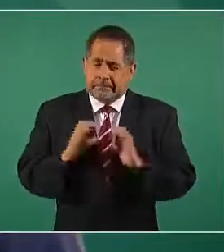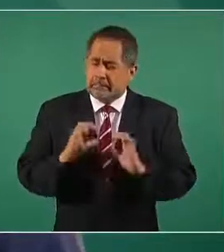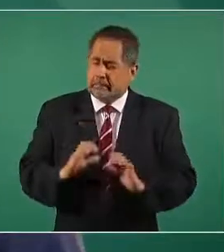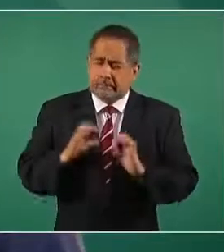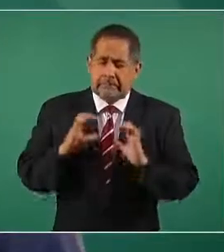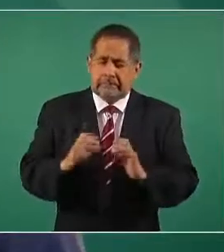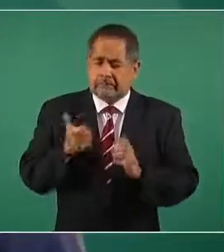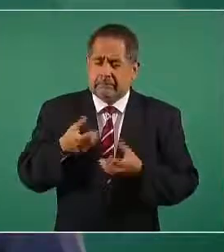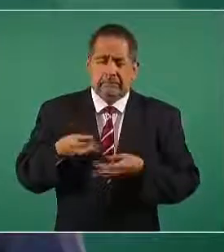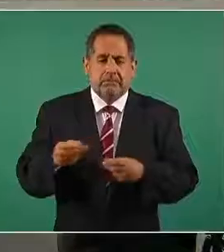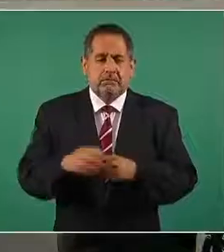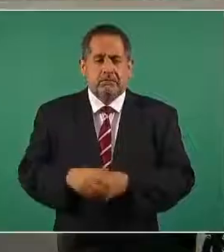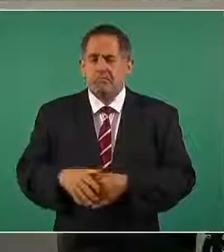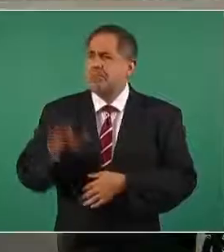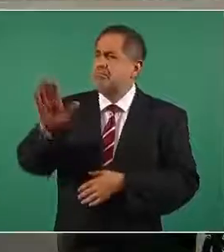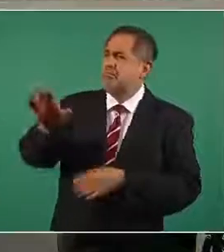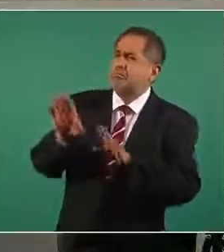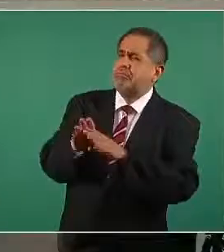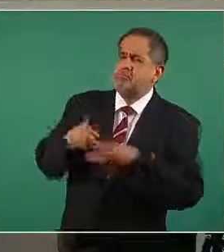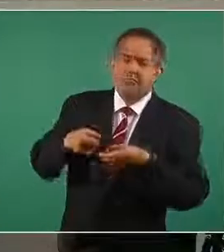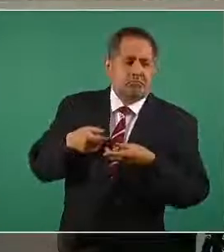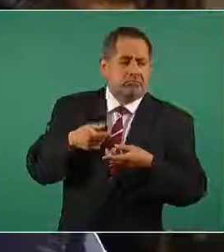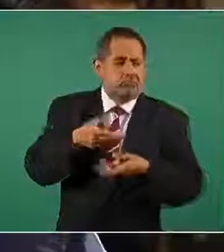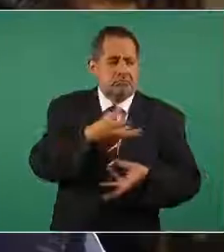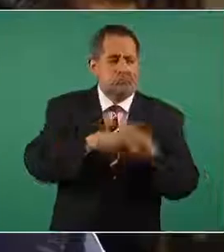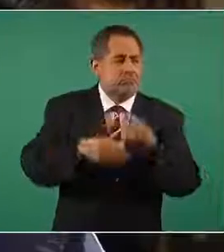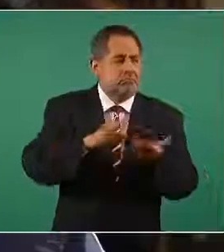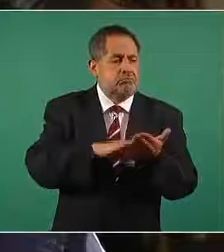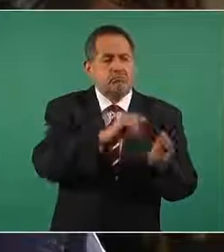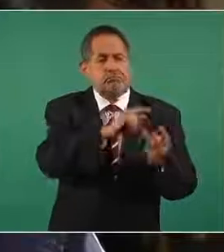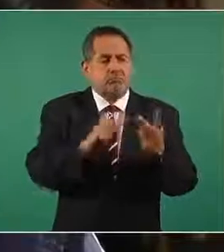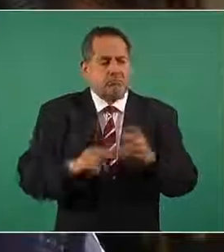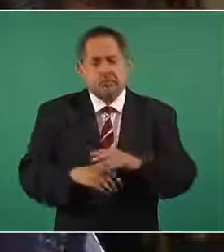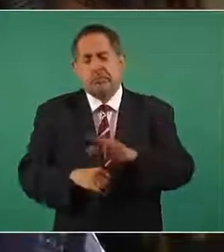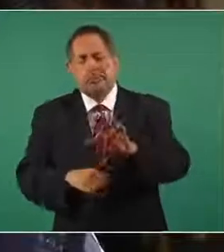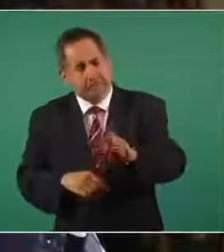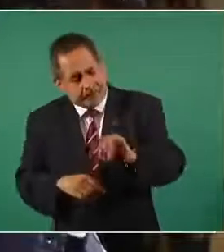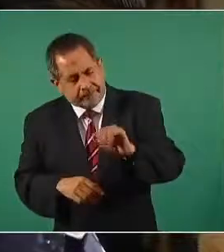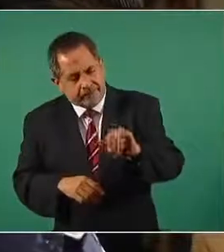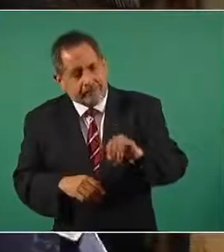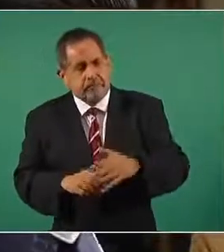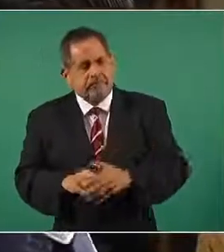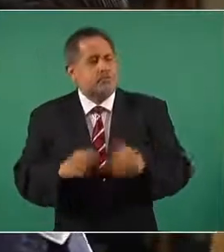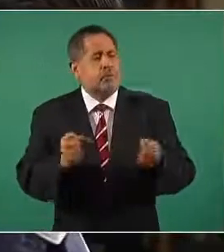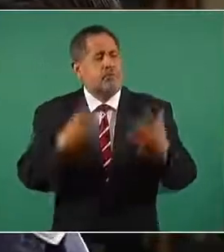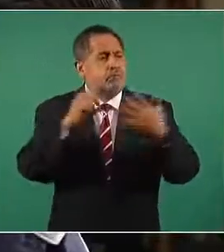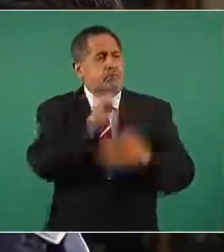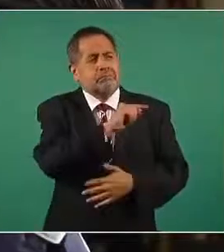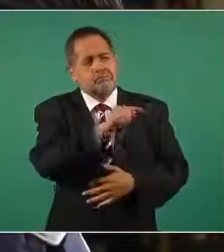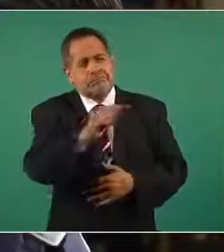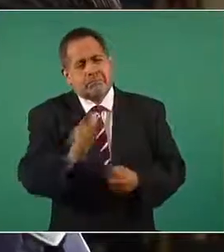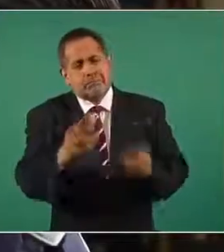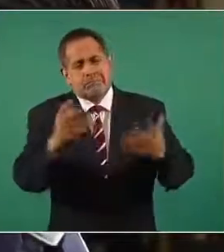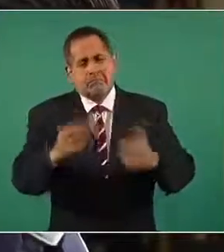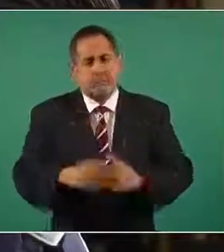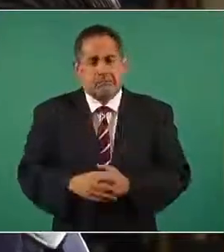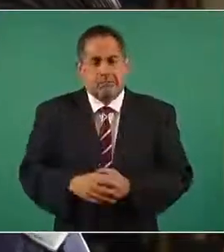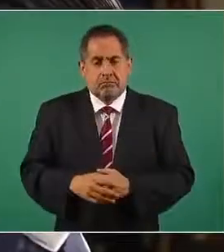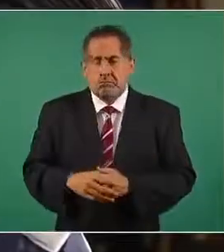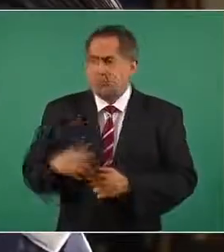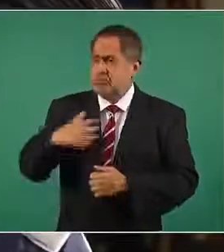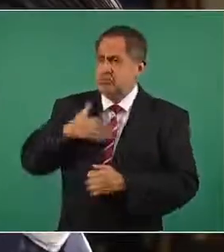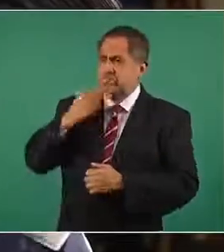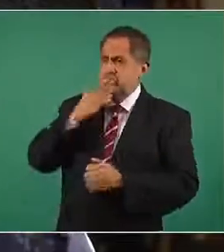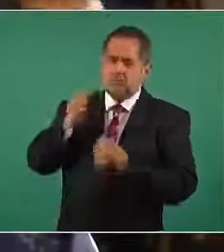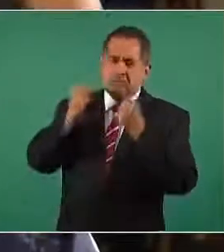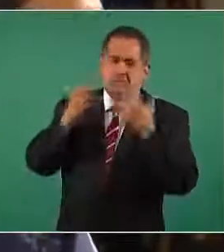cuidadoso. Pero entonces, ¿cómo se va a resarcir el daño de este caso y de otros? Sí, no, pero ¿sabes cuántos hay así? Sí, bueno, por lo menos en